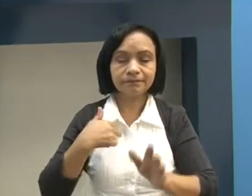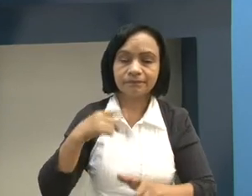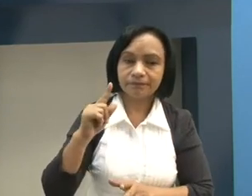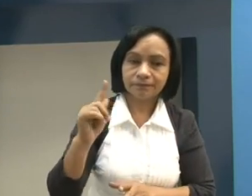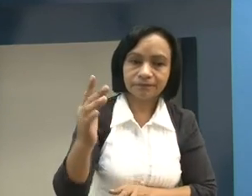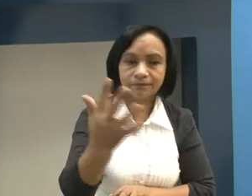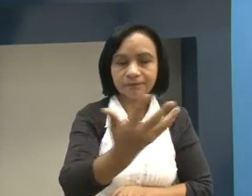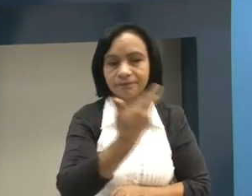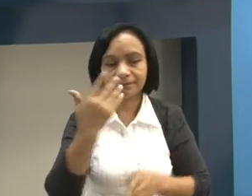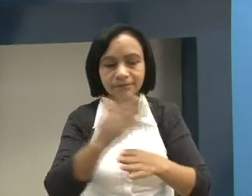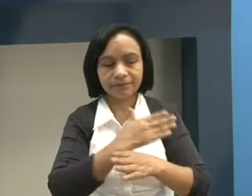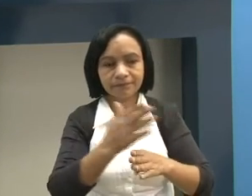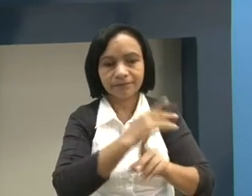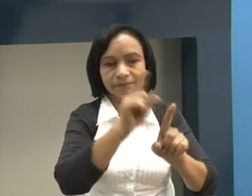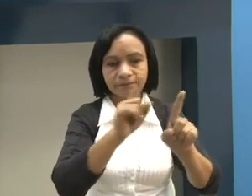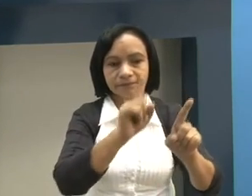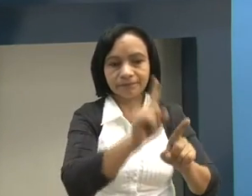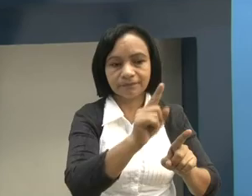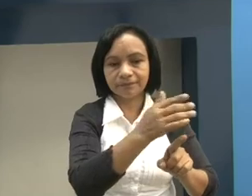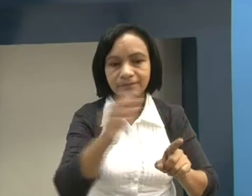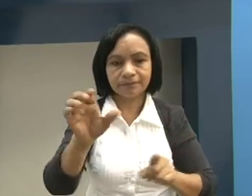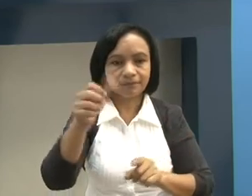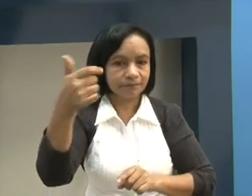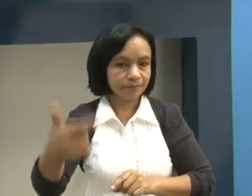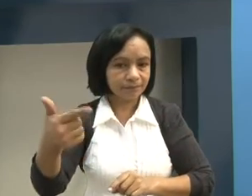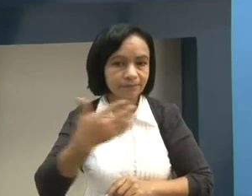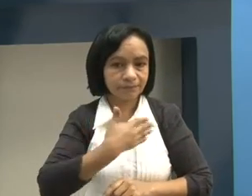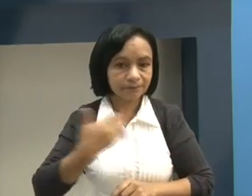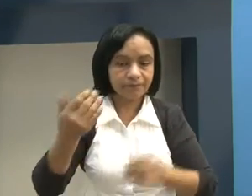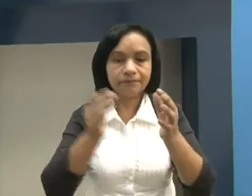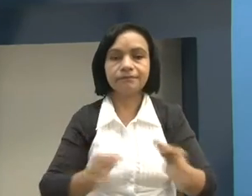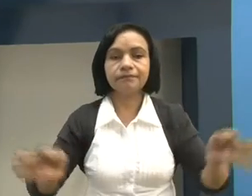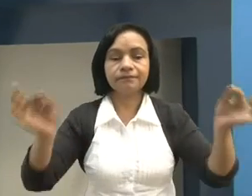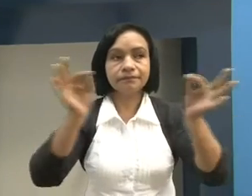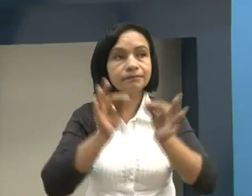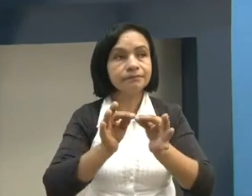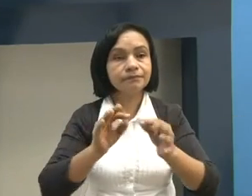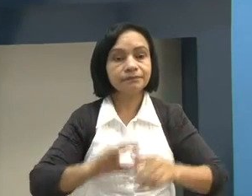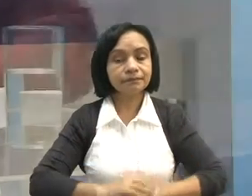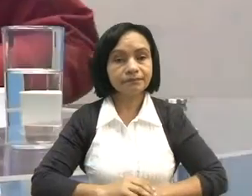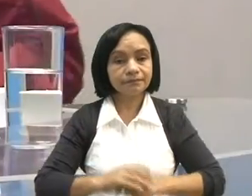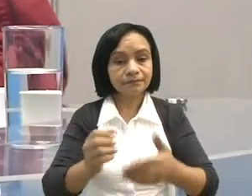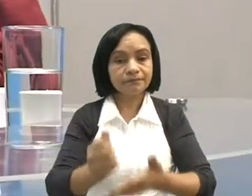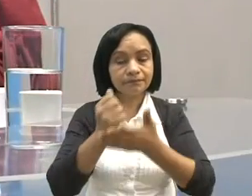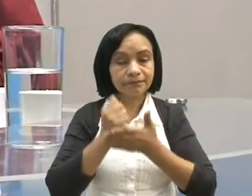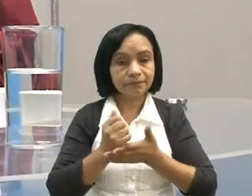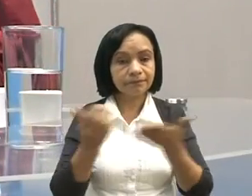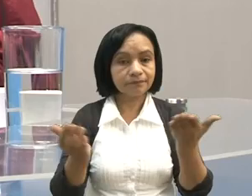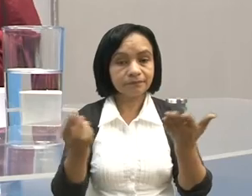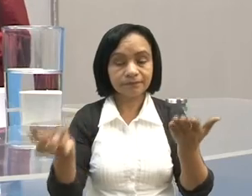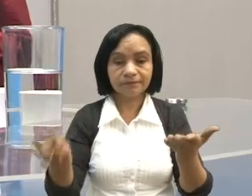en todos los niveles de primaria, por lo menos. ¿Verdad? Pero es importante, ¿verdad? Porque te permite, obviamente,